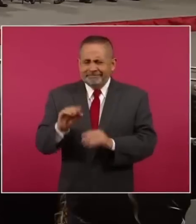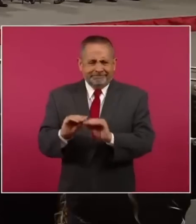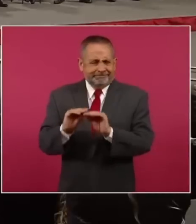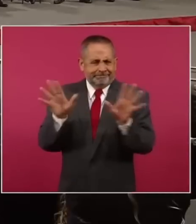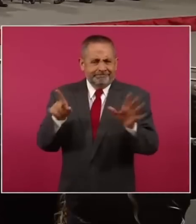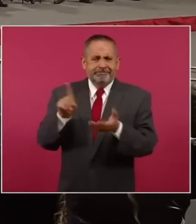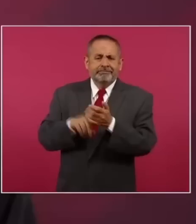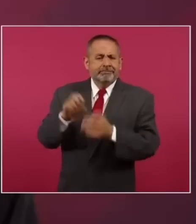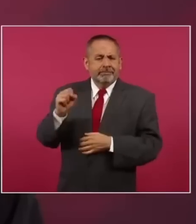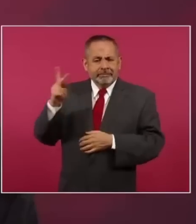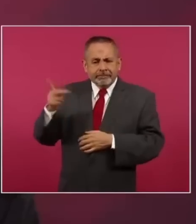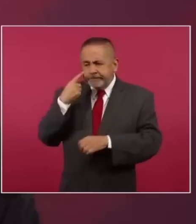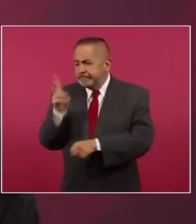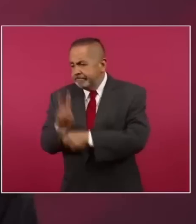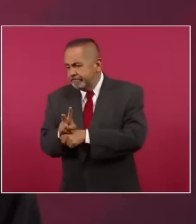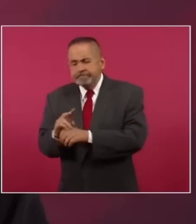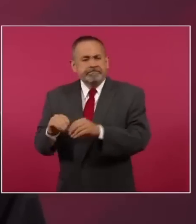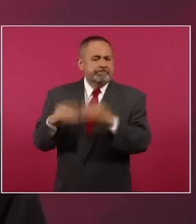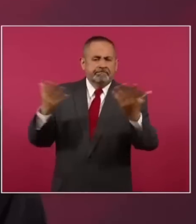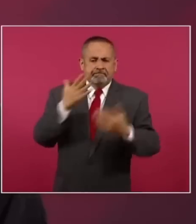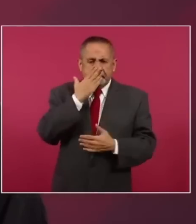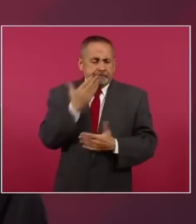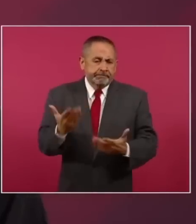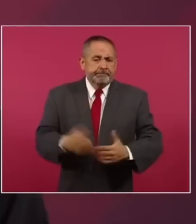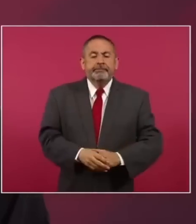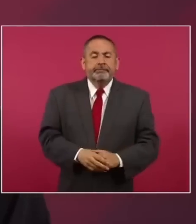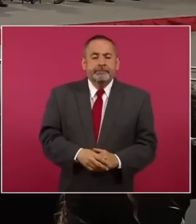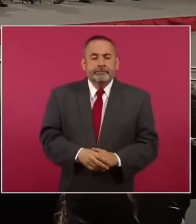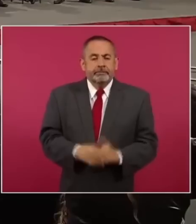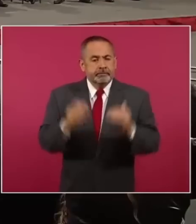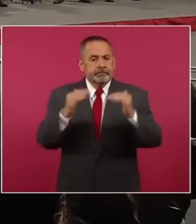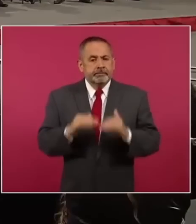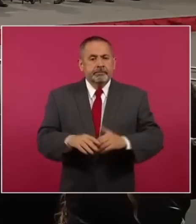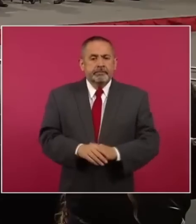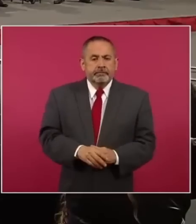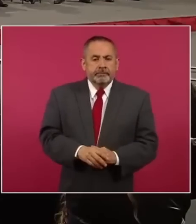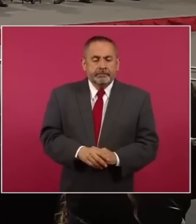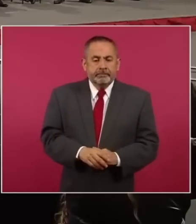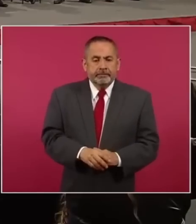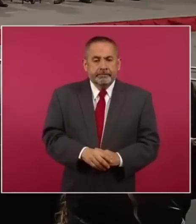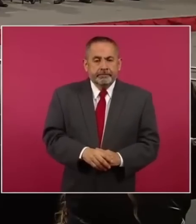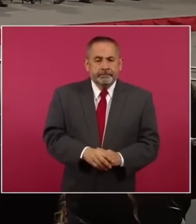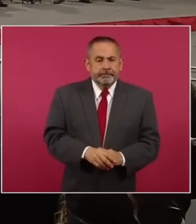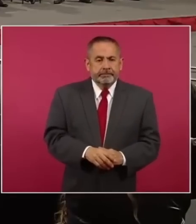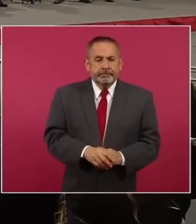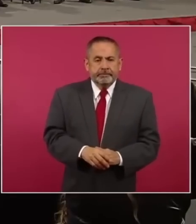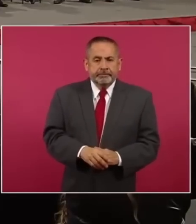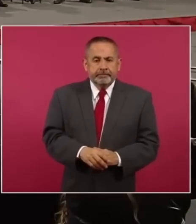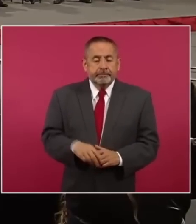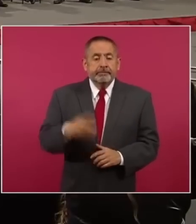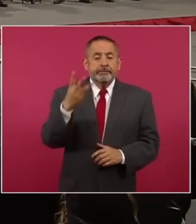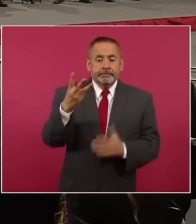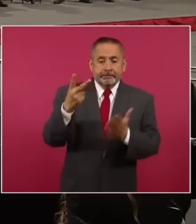interno de control de la Secretaría de Educación Pública. Vamos con la siguiente. Tres veces te